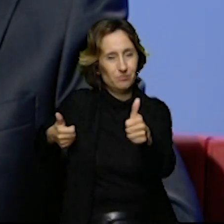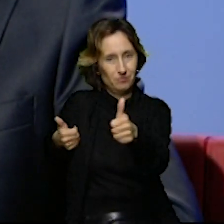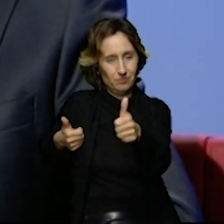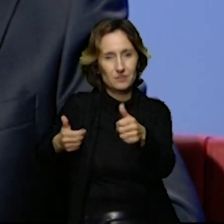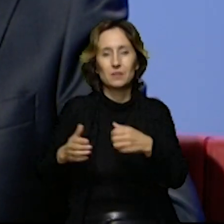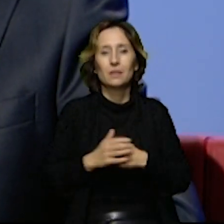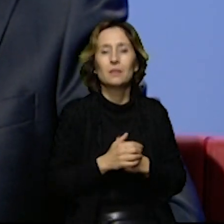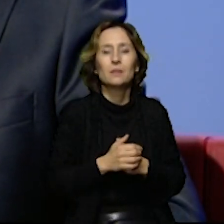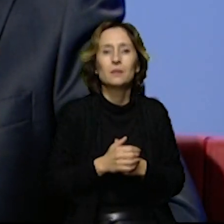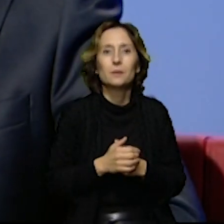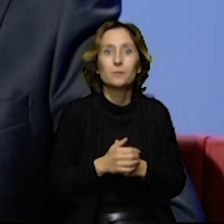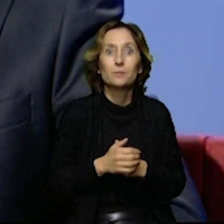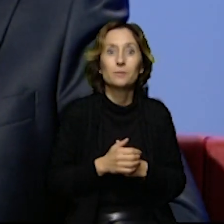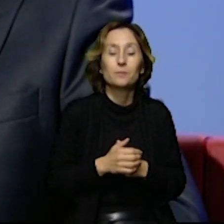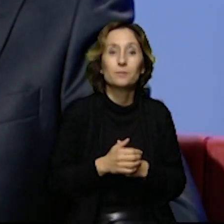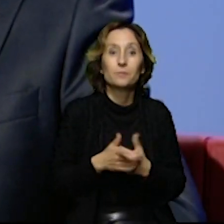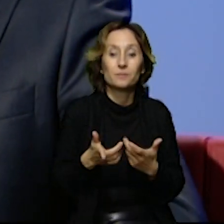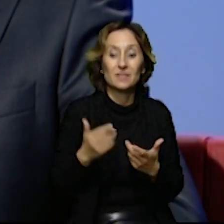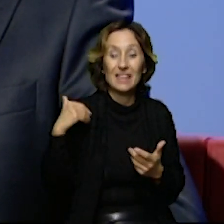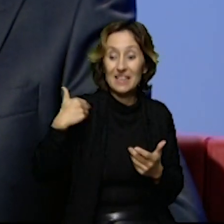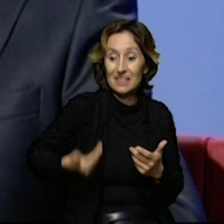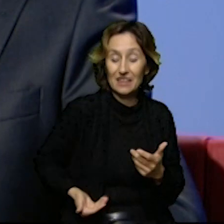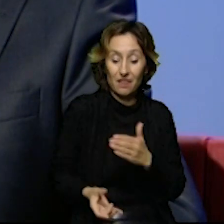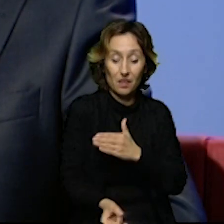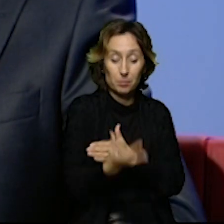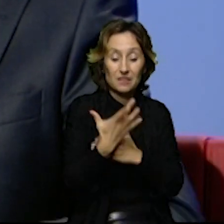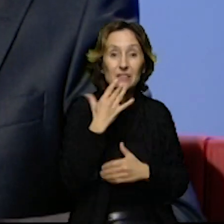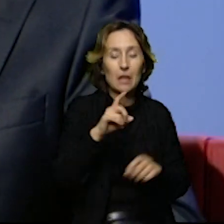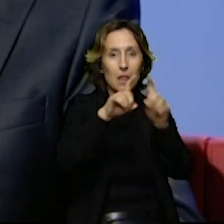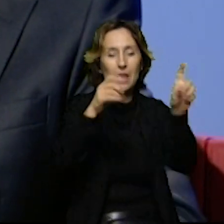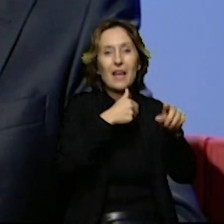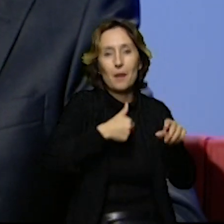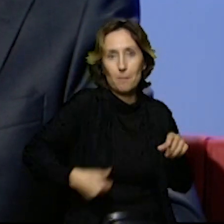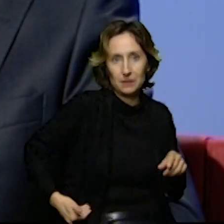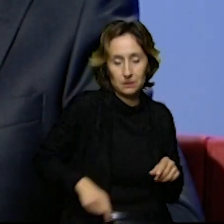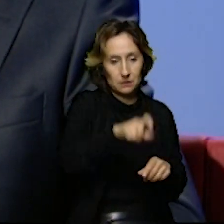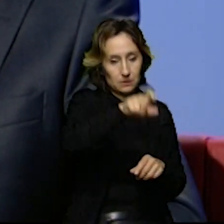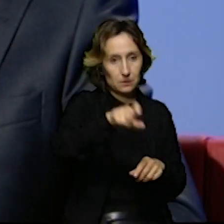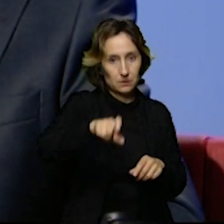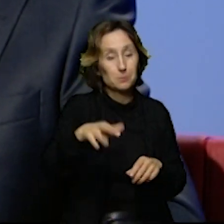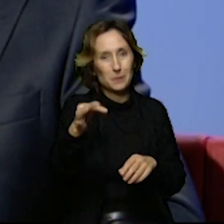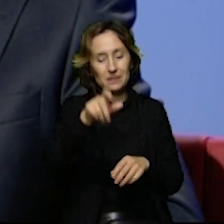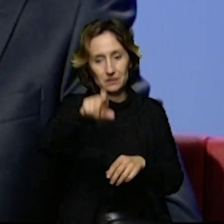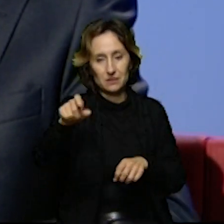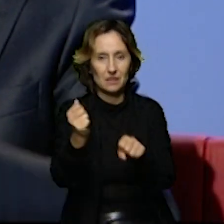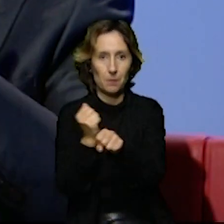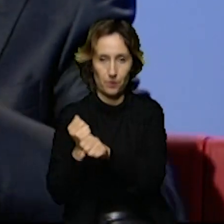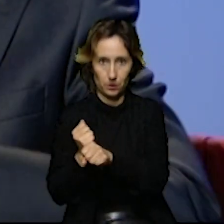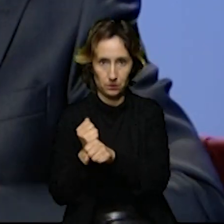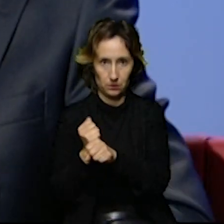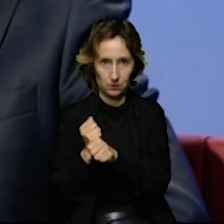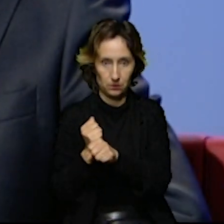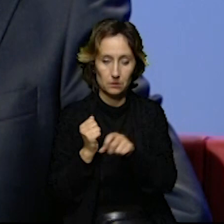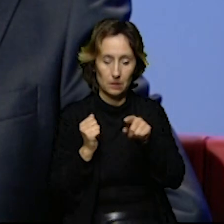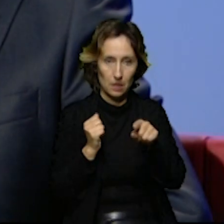no olvidemos que los generadores de riqueza son las empresas, es decir, los empresarios y los trabajadores. Y por ahí es por